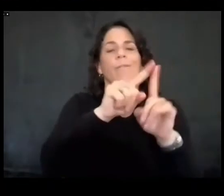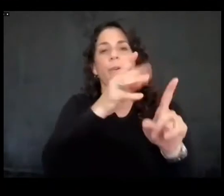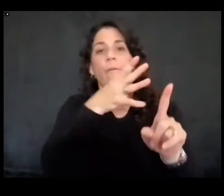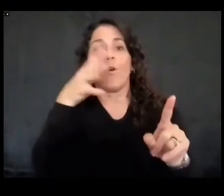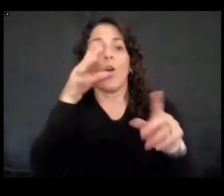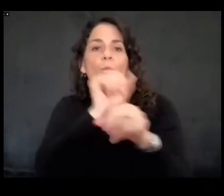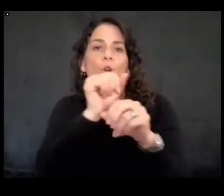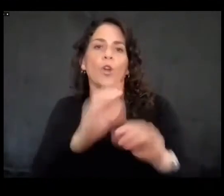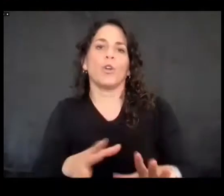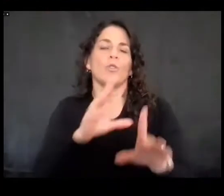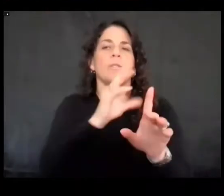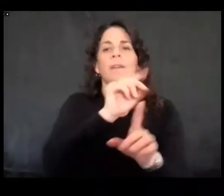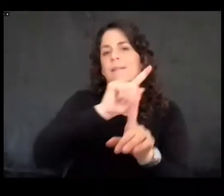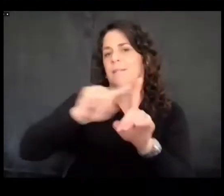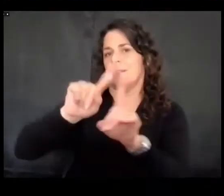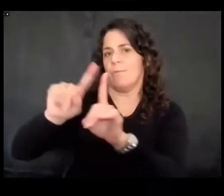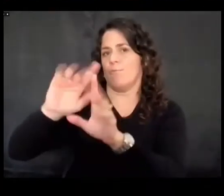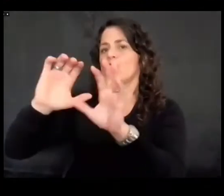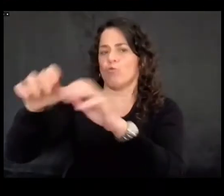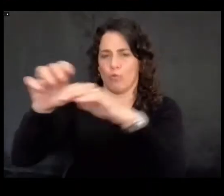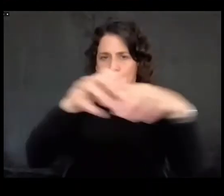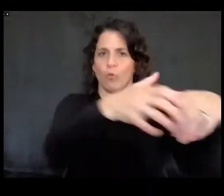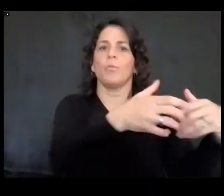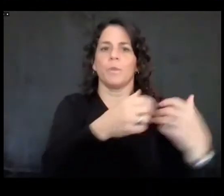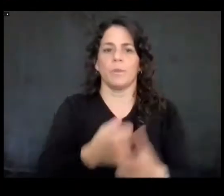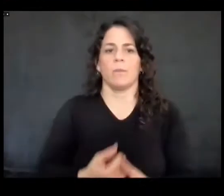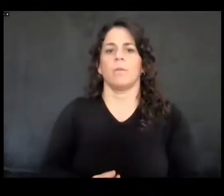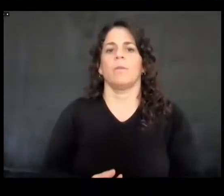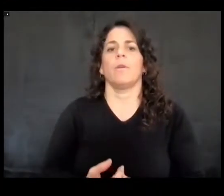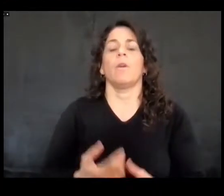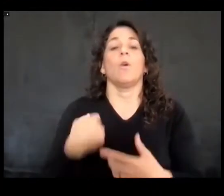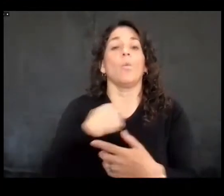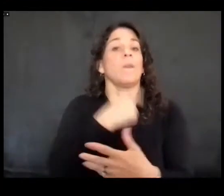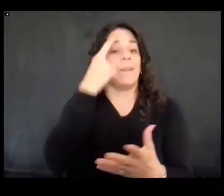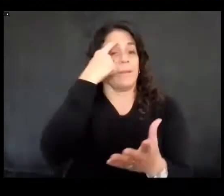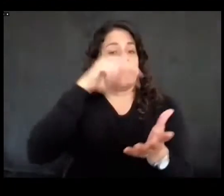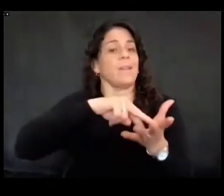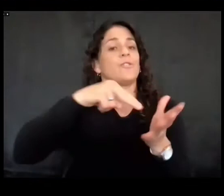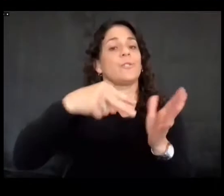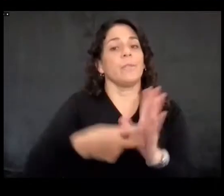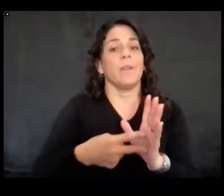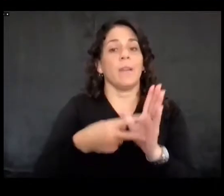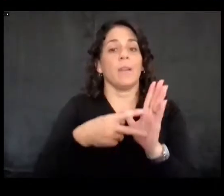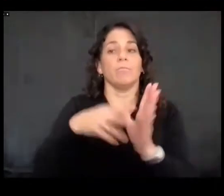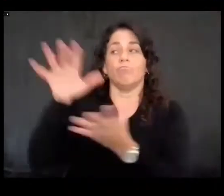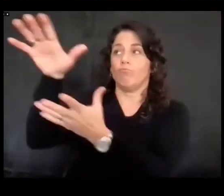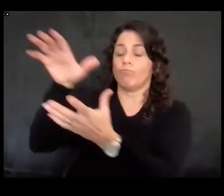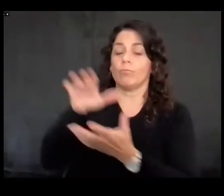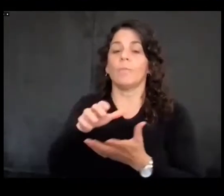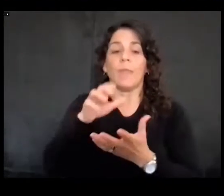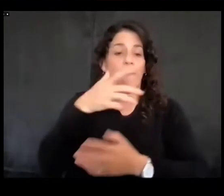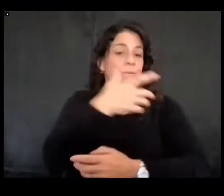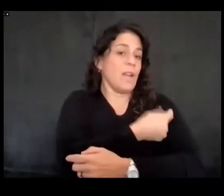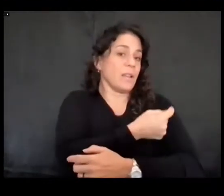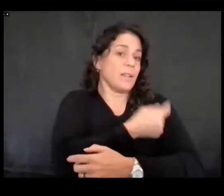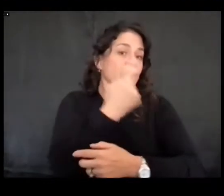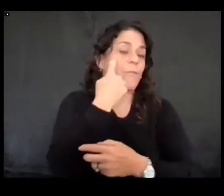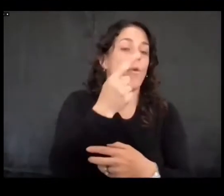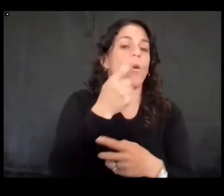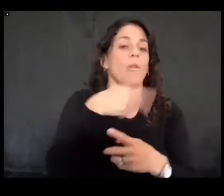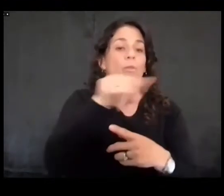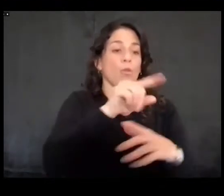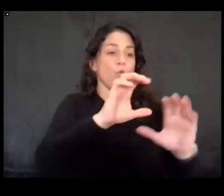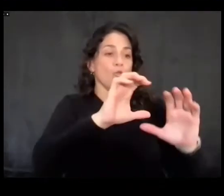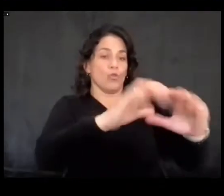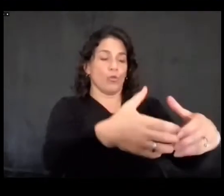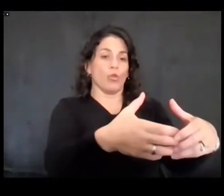a las trabajadores agrícolas y a otros grupos vulnerables e intencionalmente hemos asignado a vacunas a las